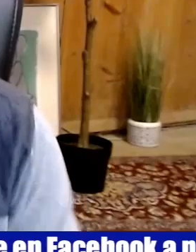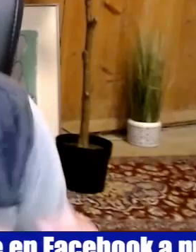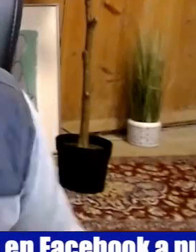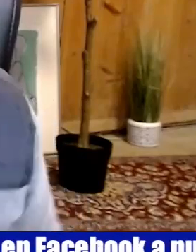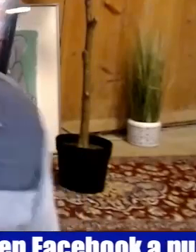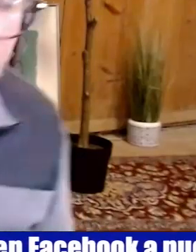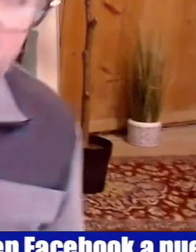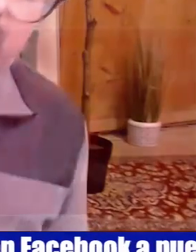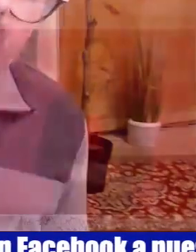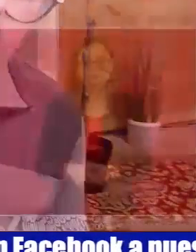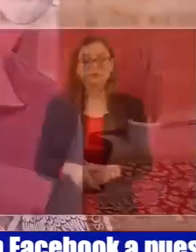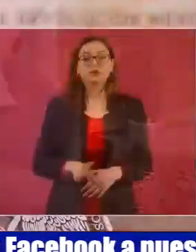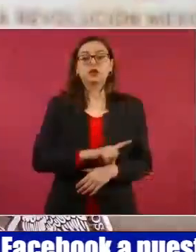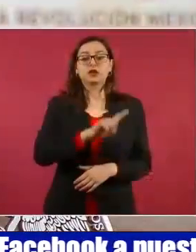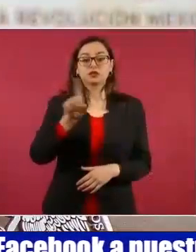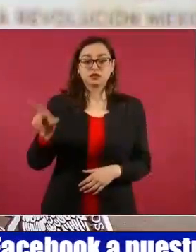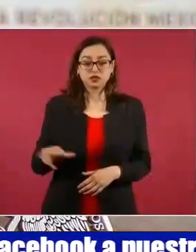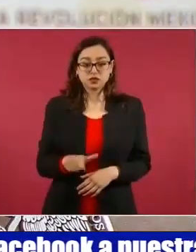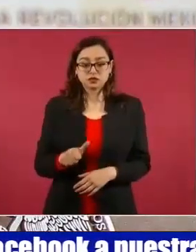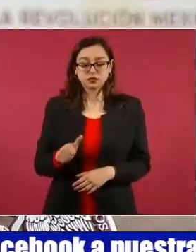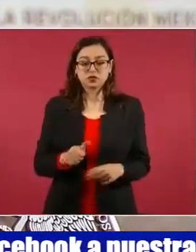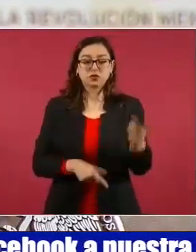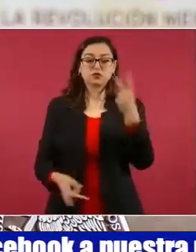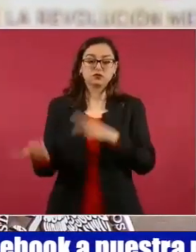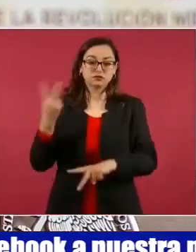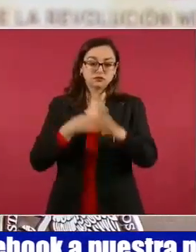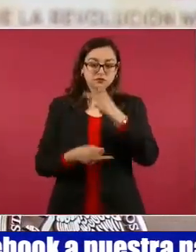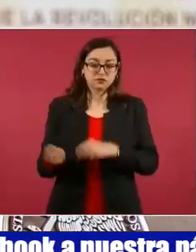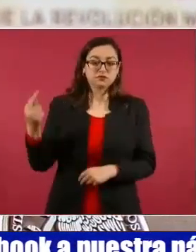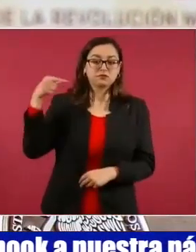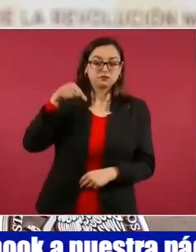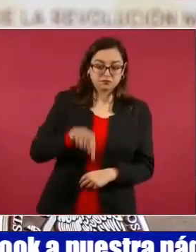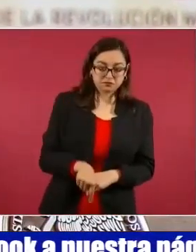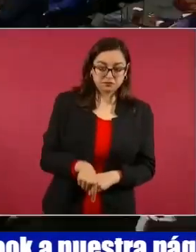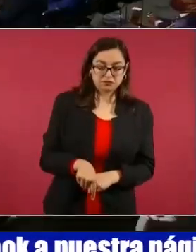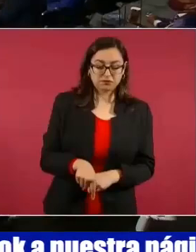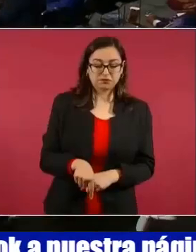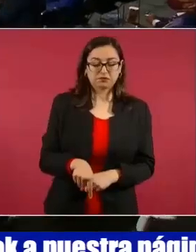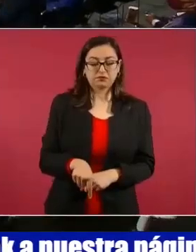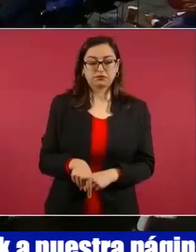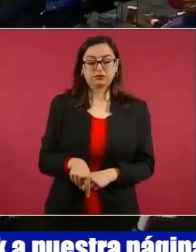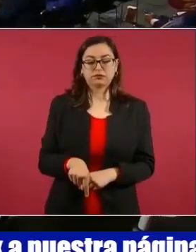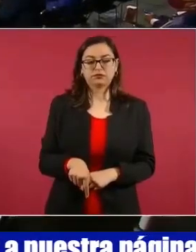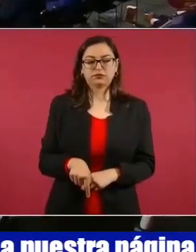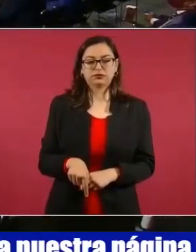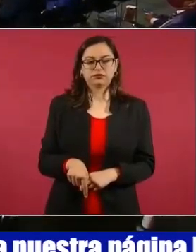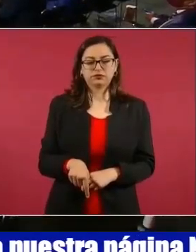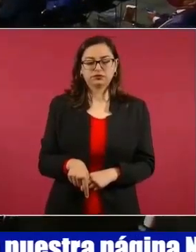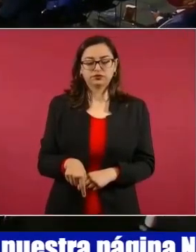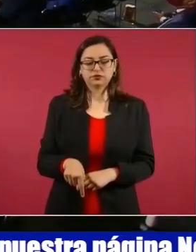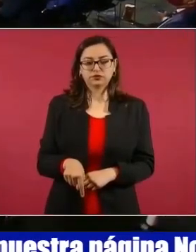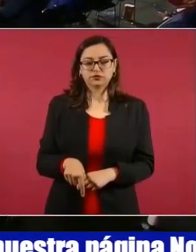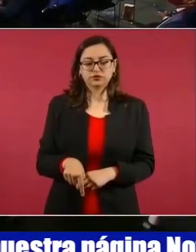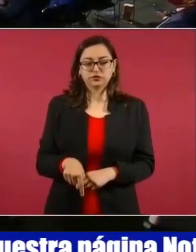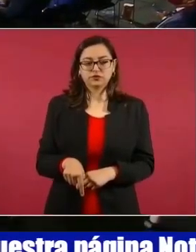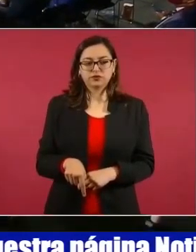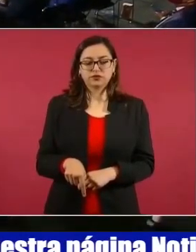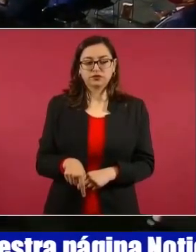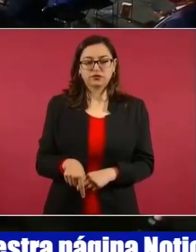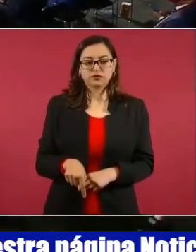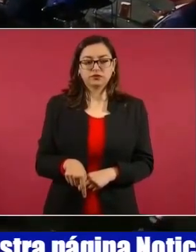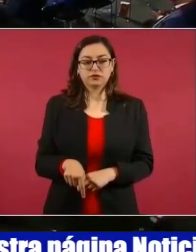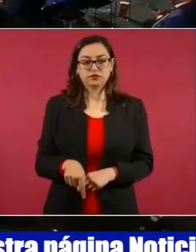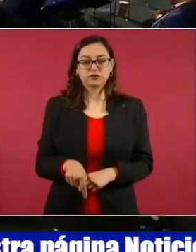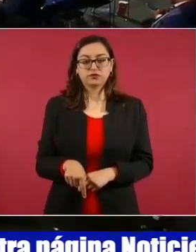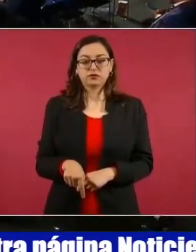Obrador cuestionó al gobierno de Enrique Peña Nieto por qué debilitar al Estado, por qué debilitar una institución como la Secretaría de la